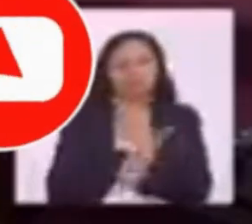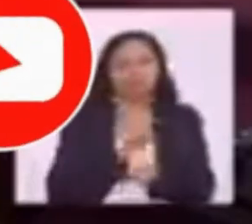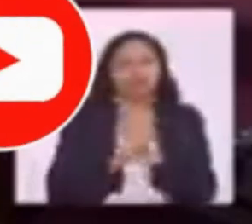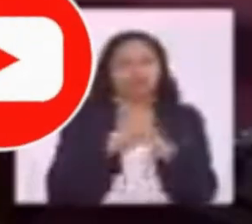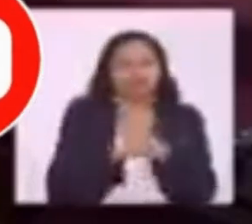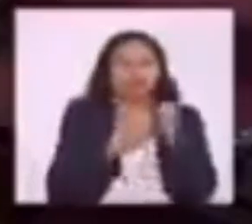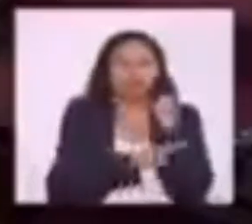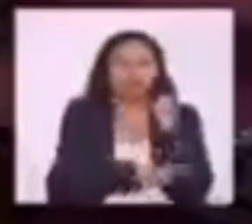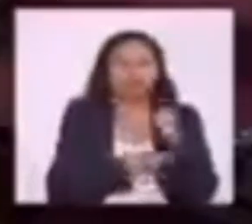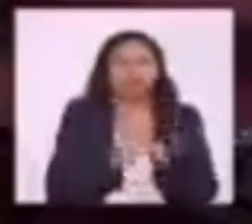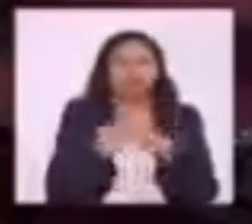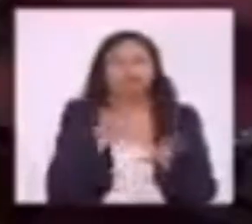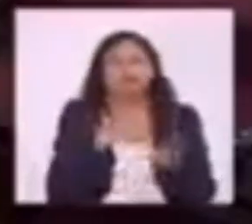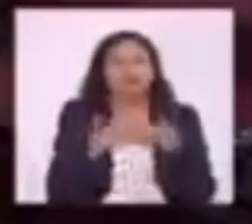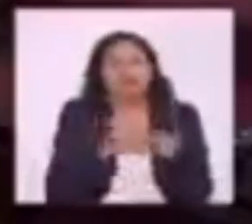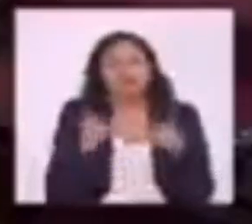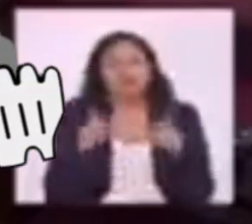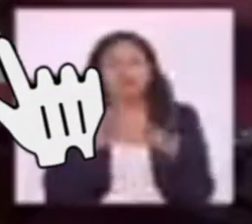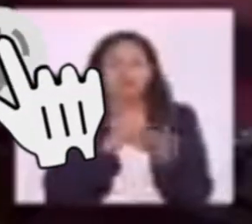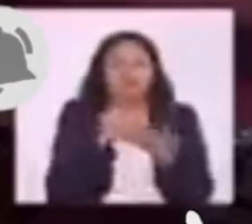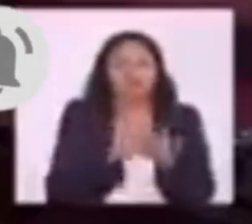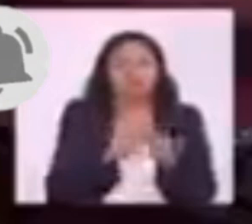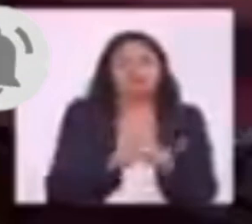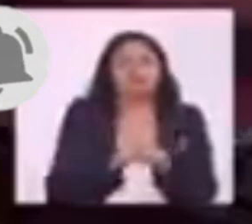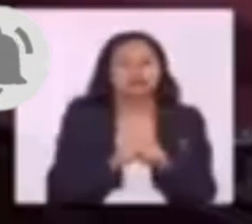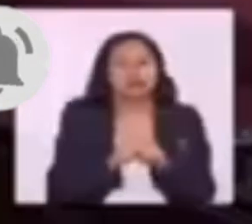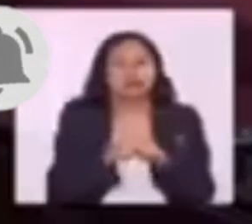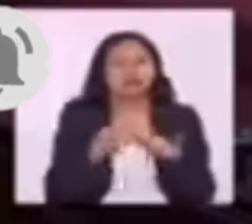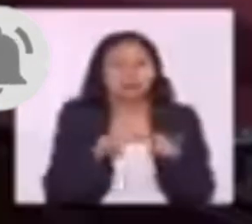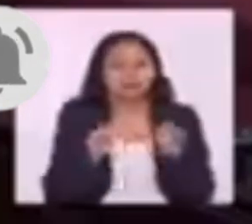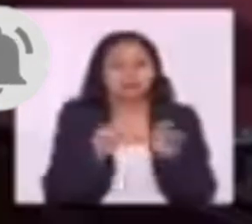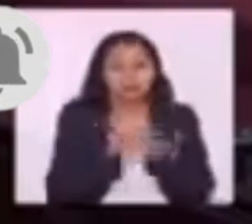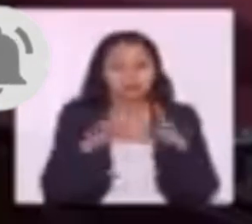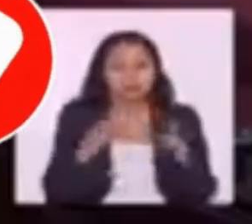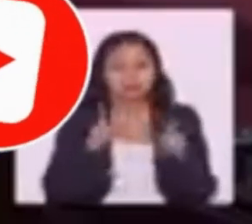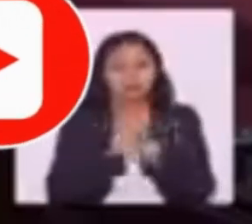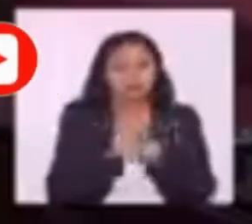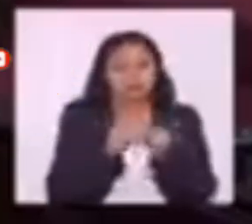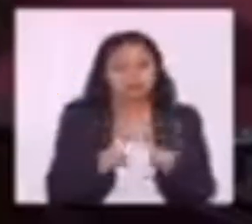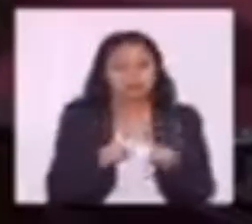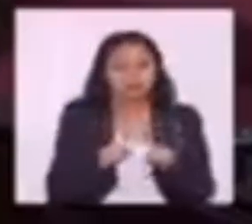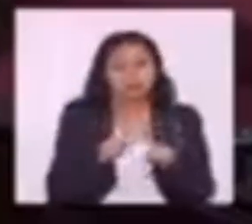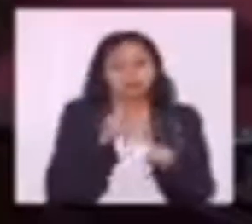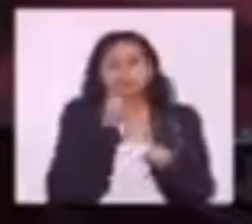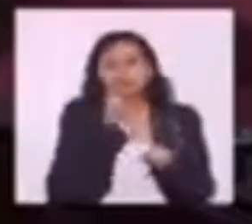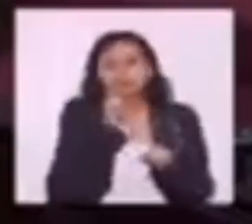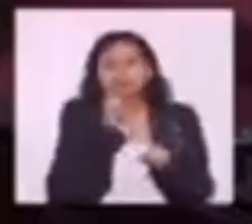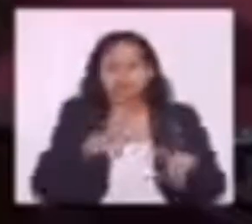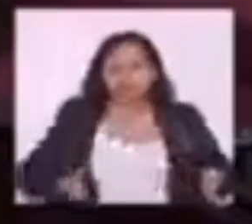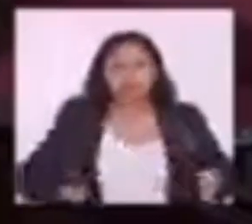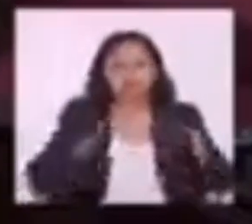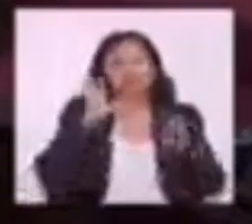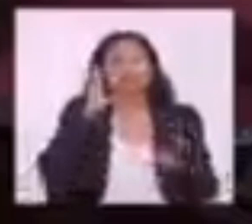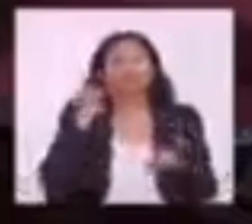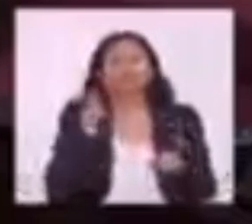de Huehuetenango, que a él no le afecta ese proyecto, pero abre las puertas también para privatizar las carreteras, porque